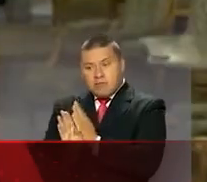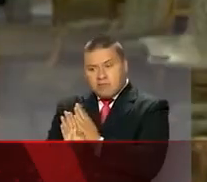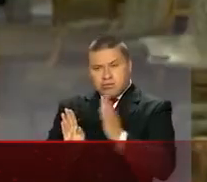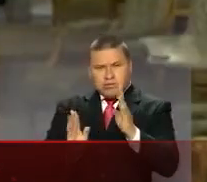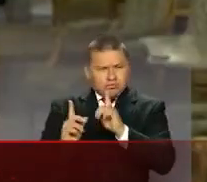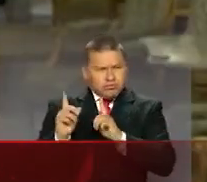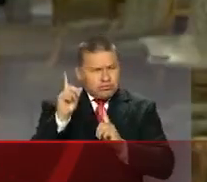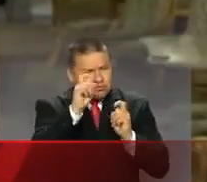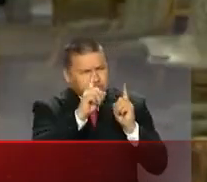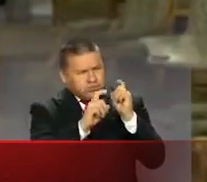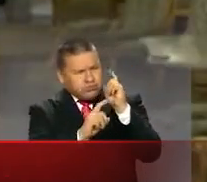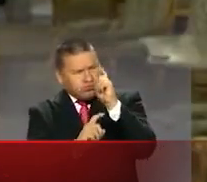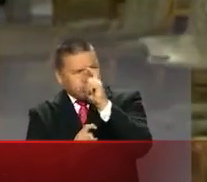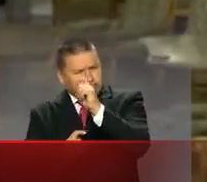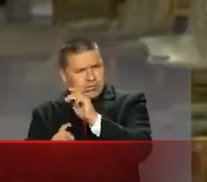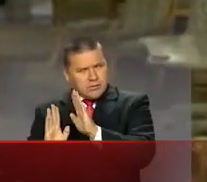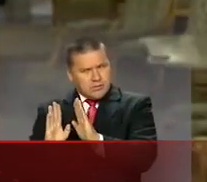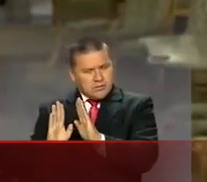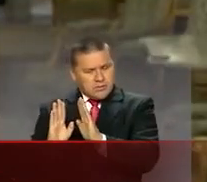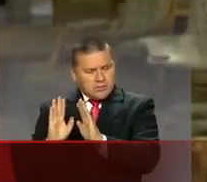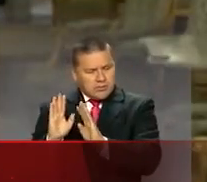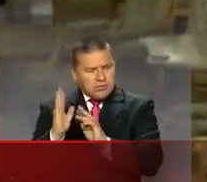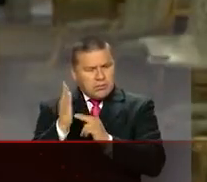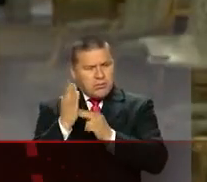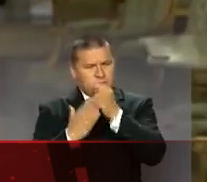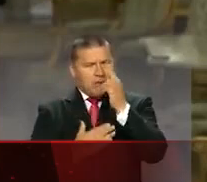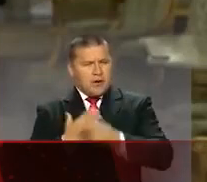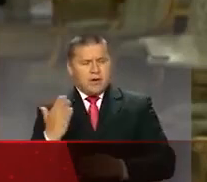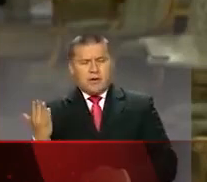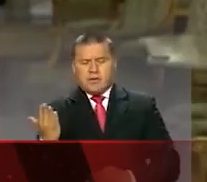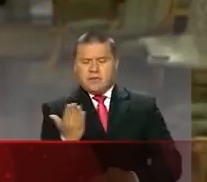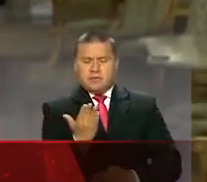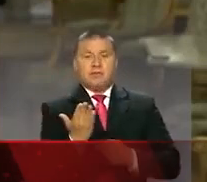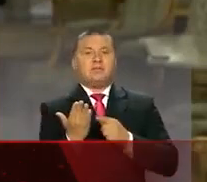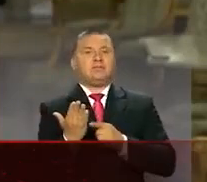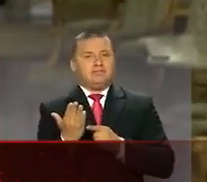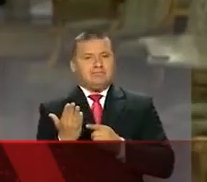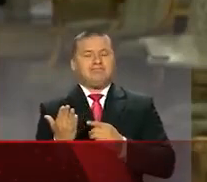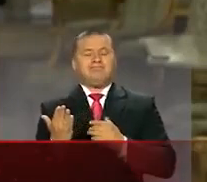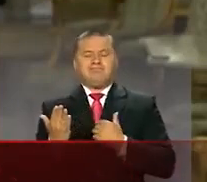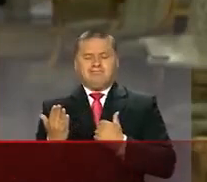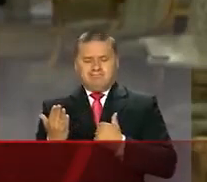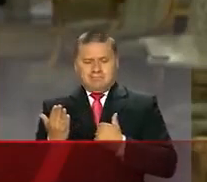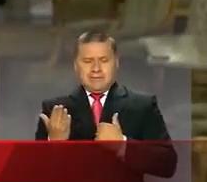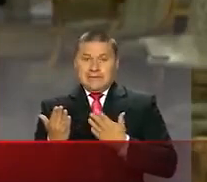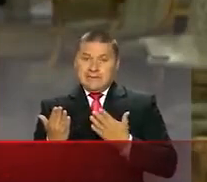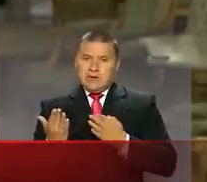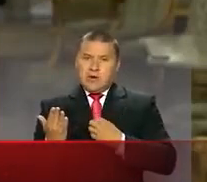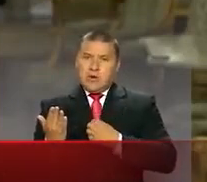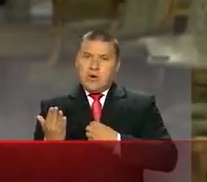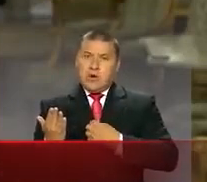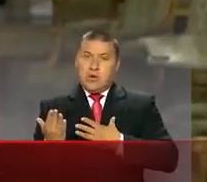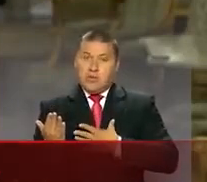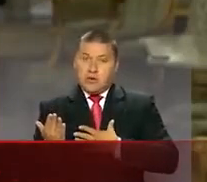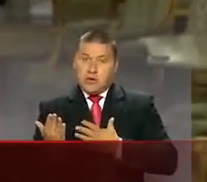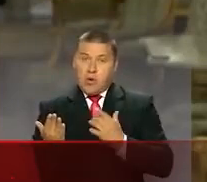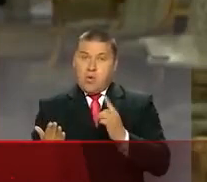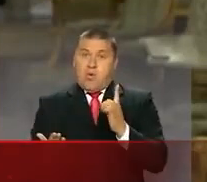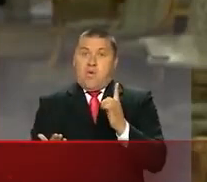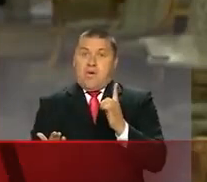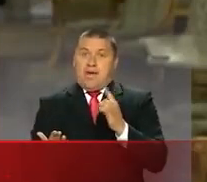para analizar con cuidado y ponderación este proyecto estamos ante una oportunidad única